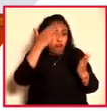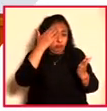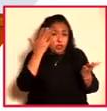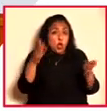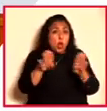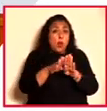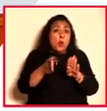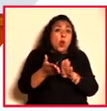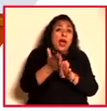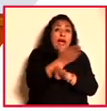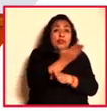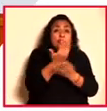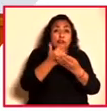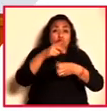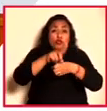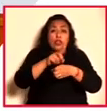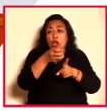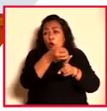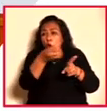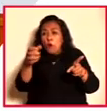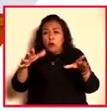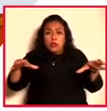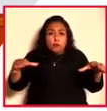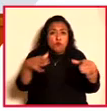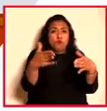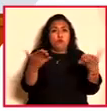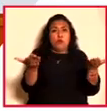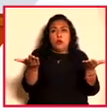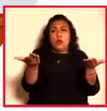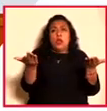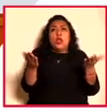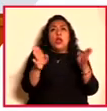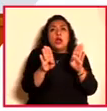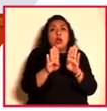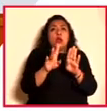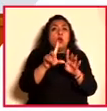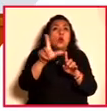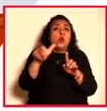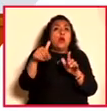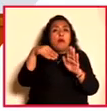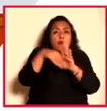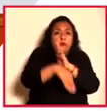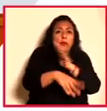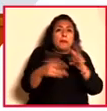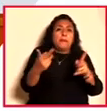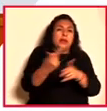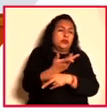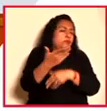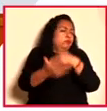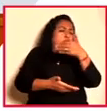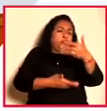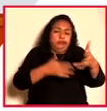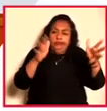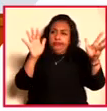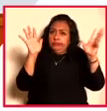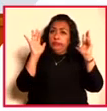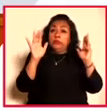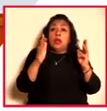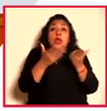estas sociedades, ¿verdad? ¿Qué devenir tuvieron? En fin, hasta llegar